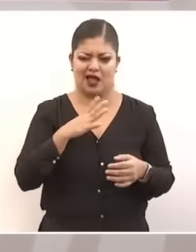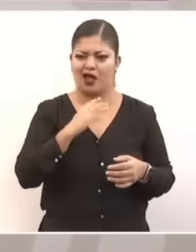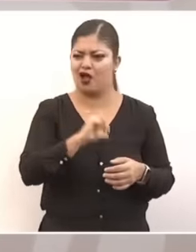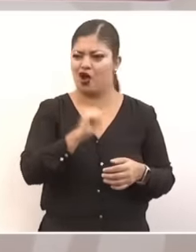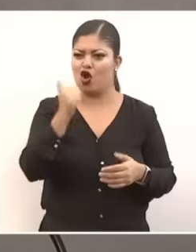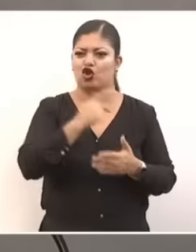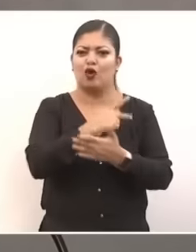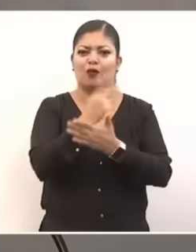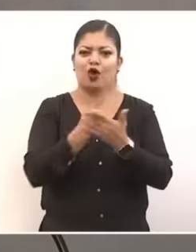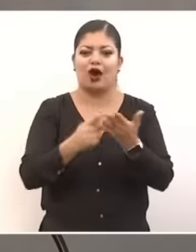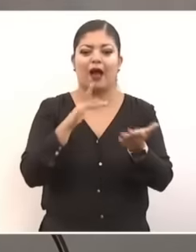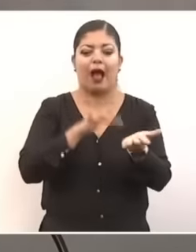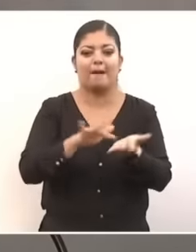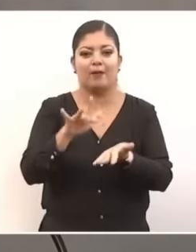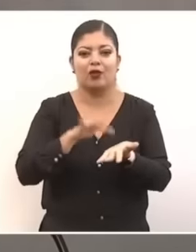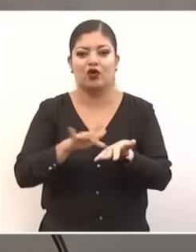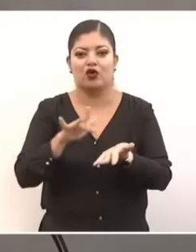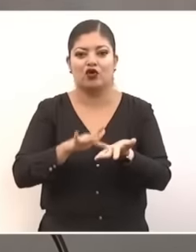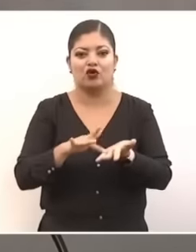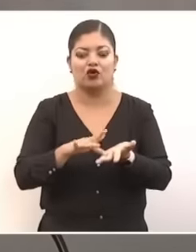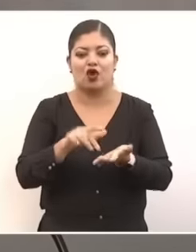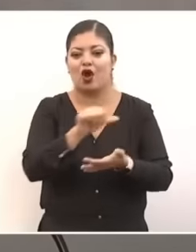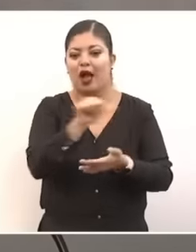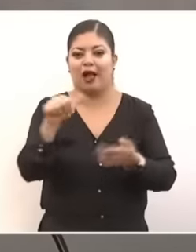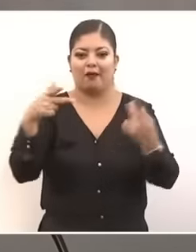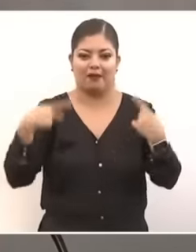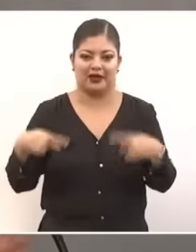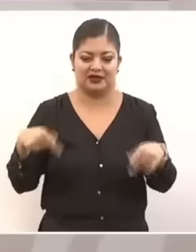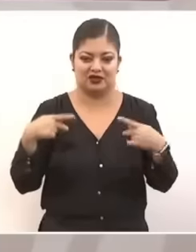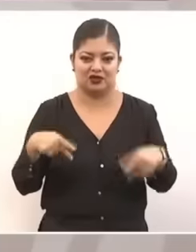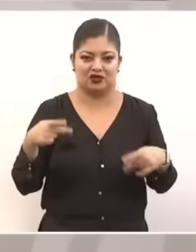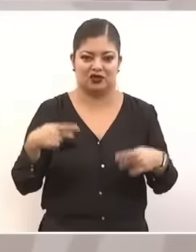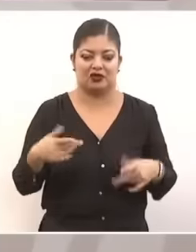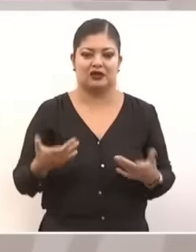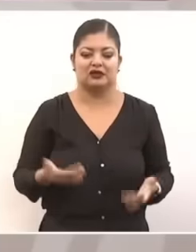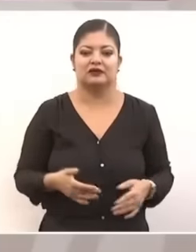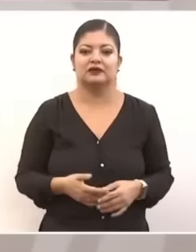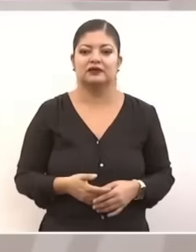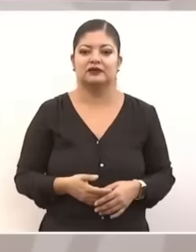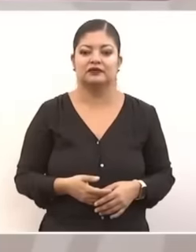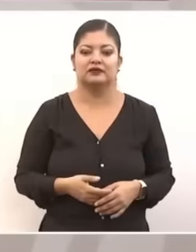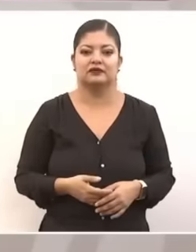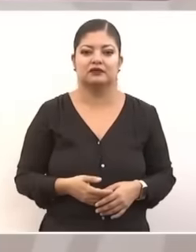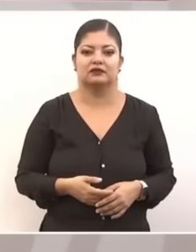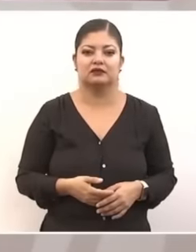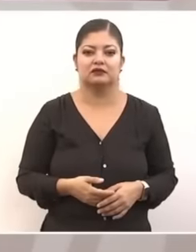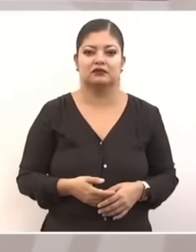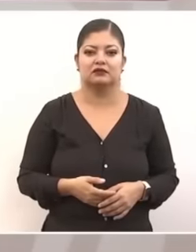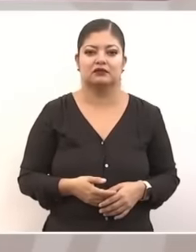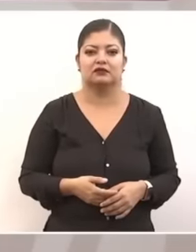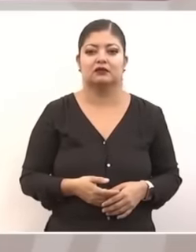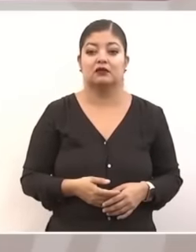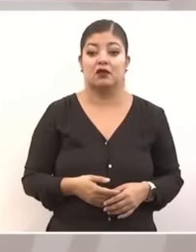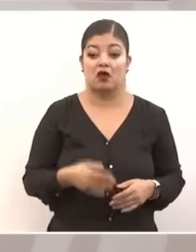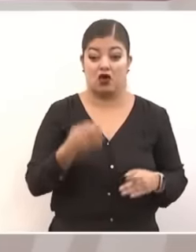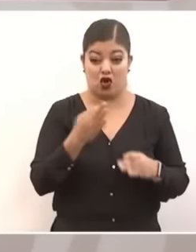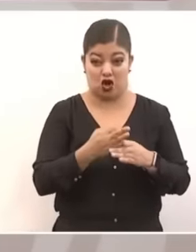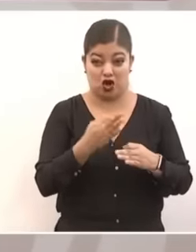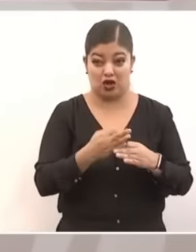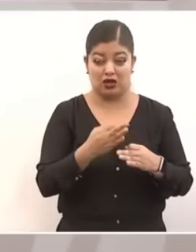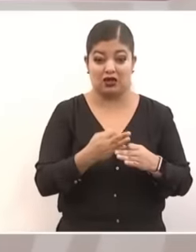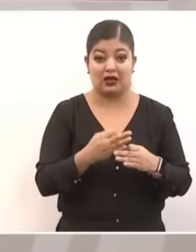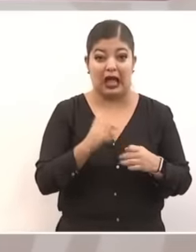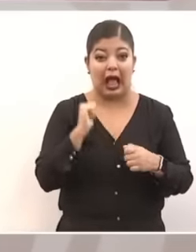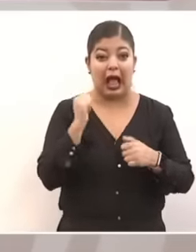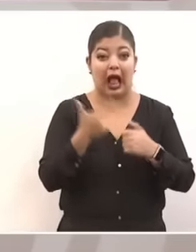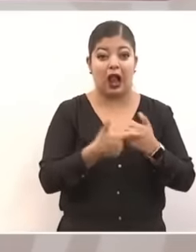programas de apoyo a la gente. No haría falta en este caso